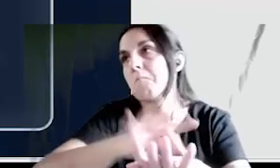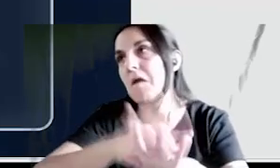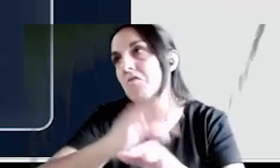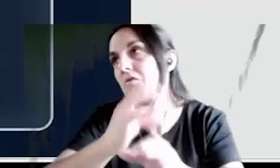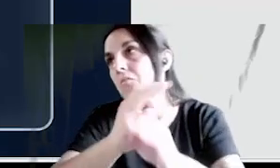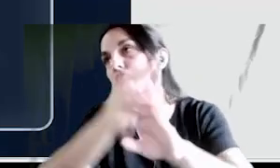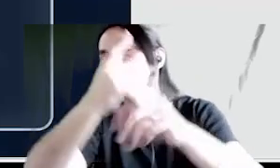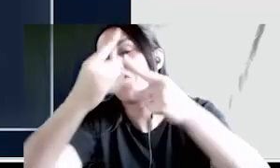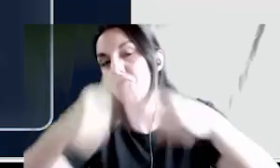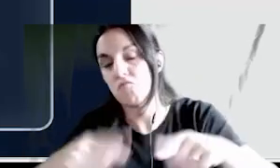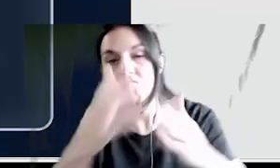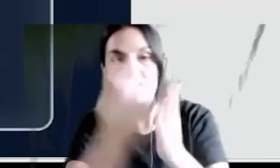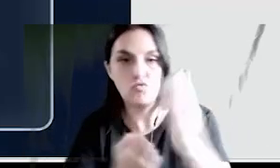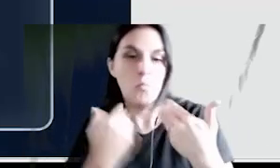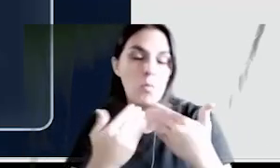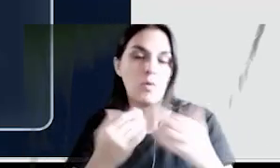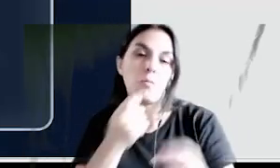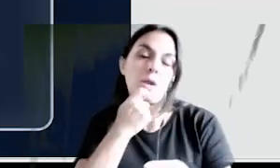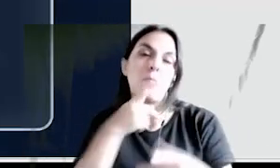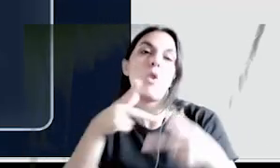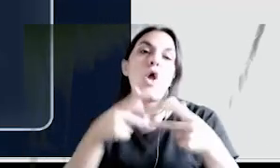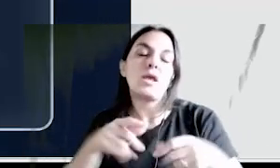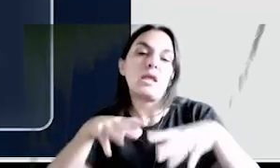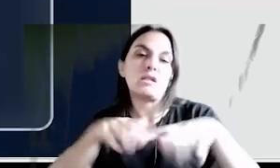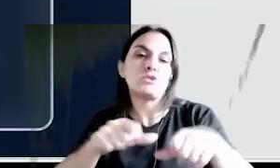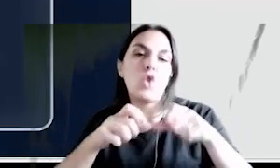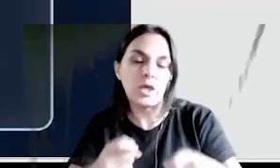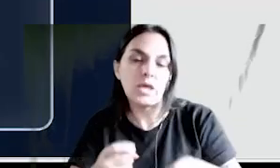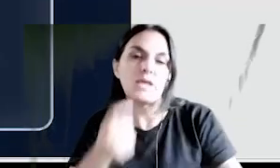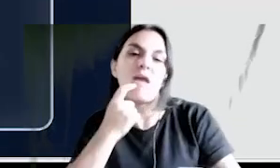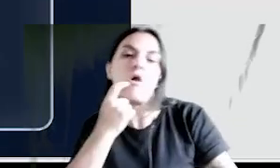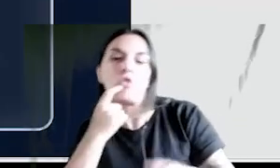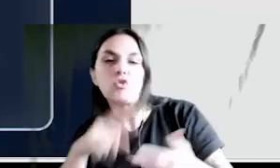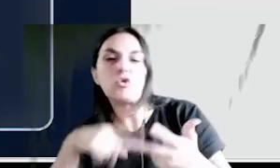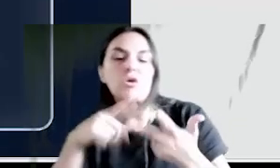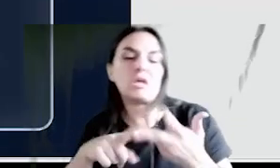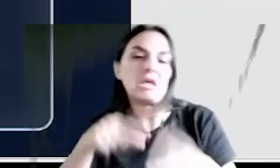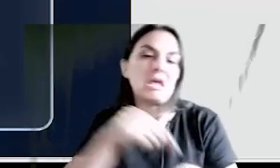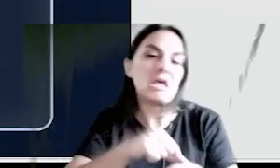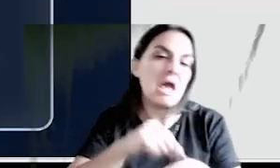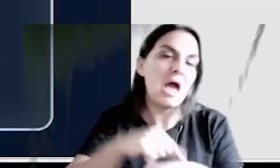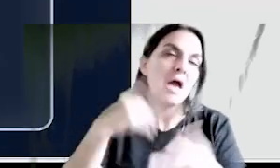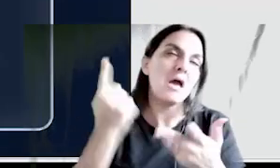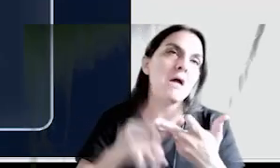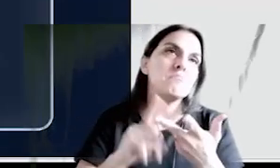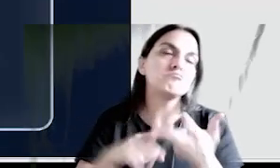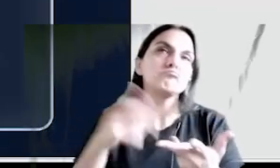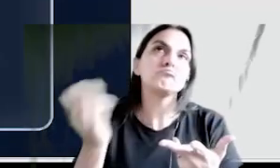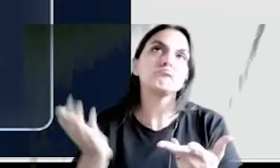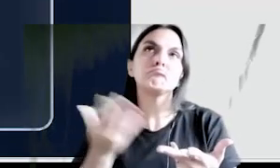Acá entran también servicios de kinesiología, de odontología, servicios de,